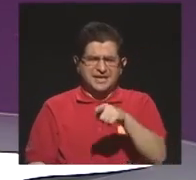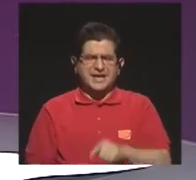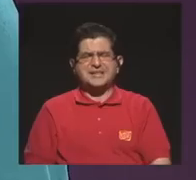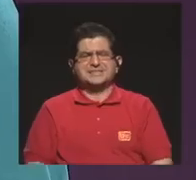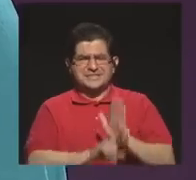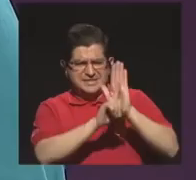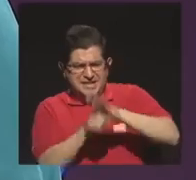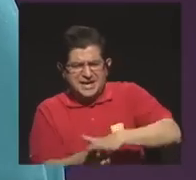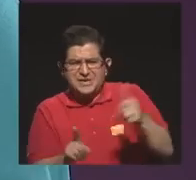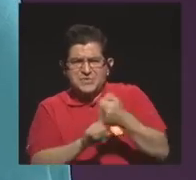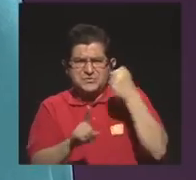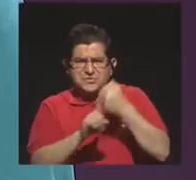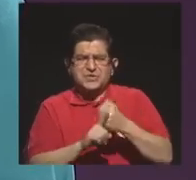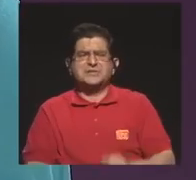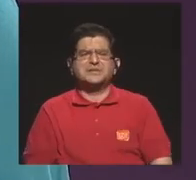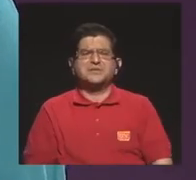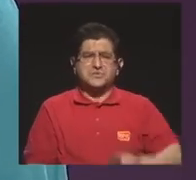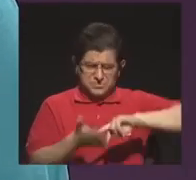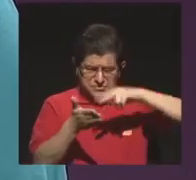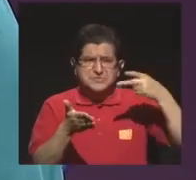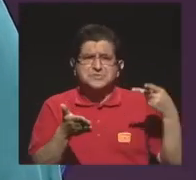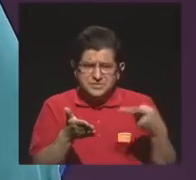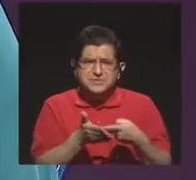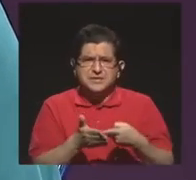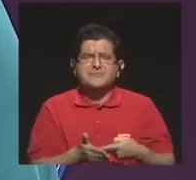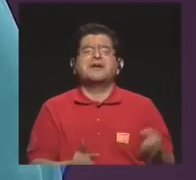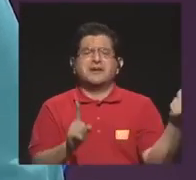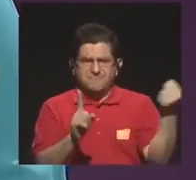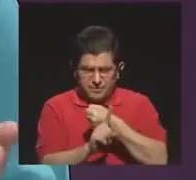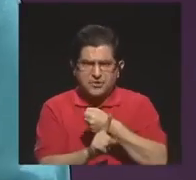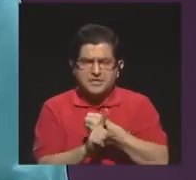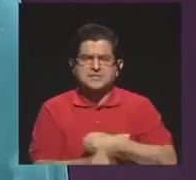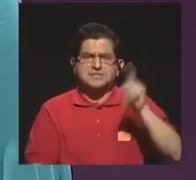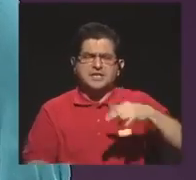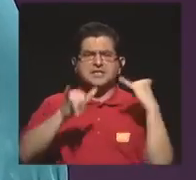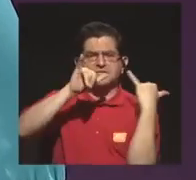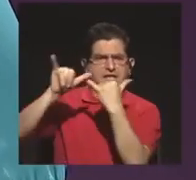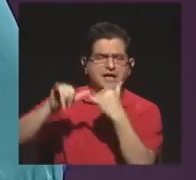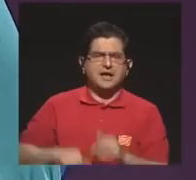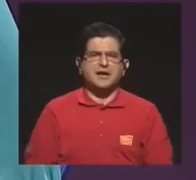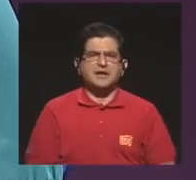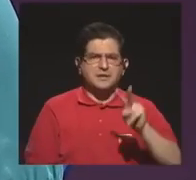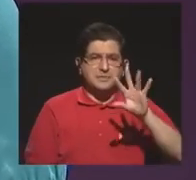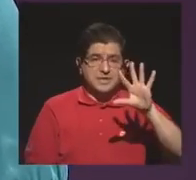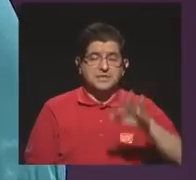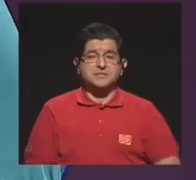es una forma de violencia y hay que denunciarla, sobre todo que el 25 de